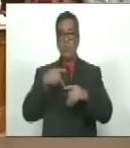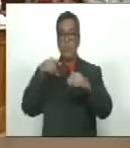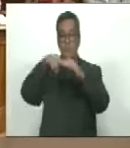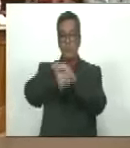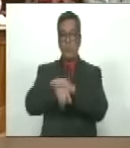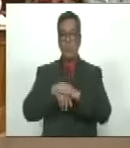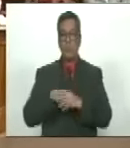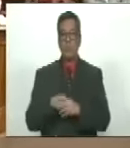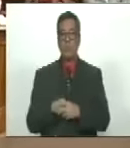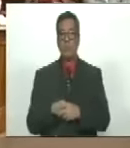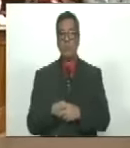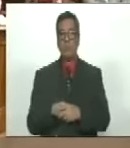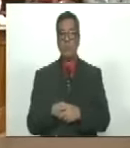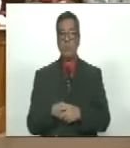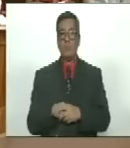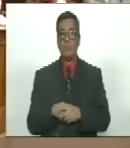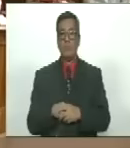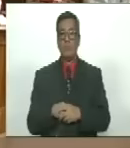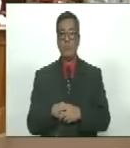Interior.